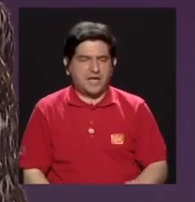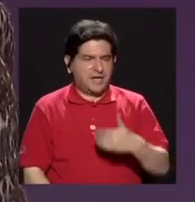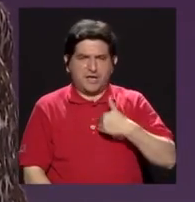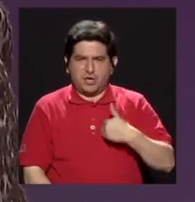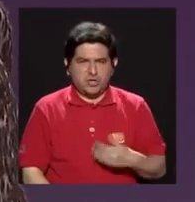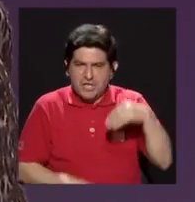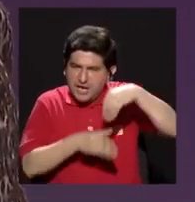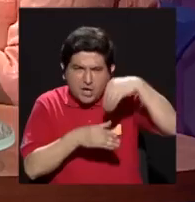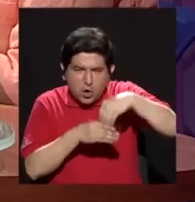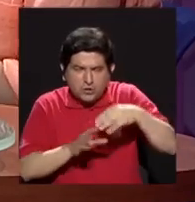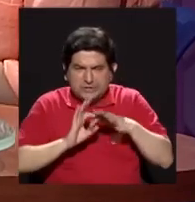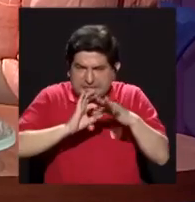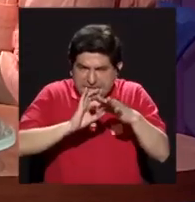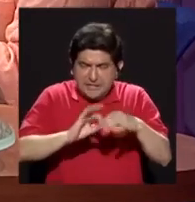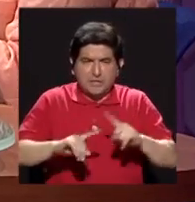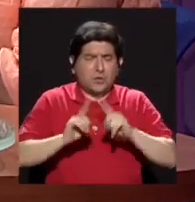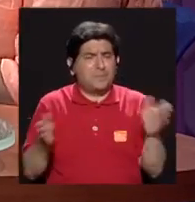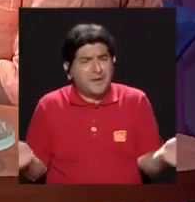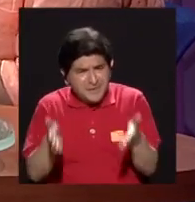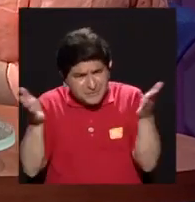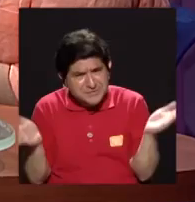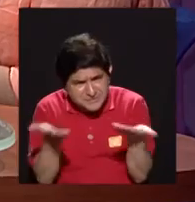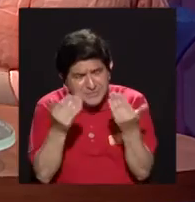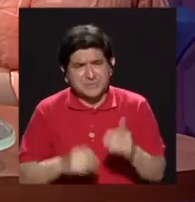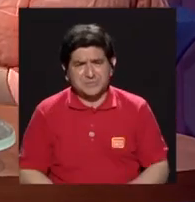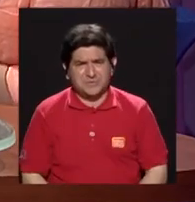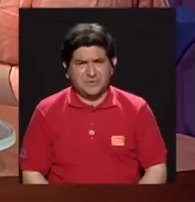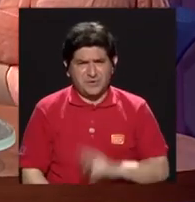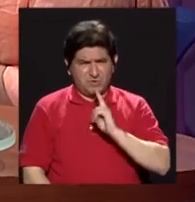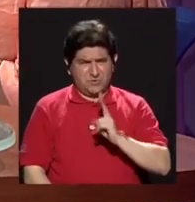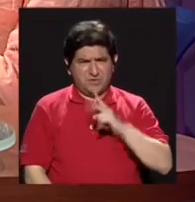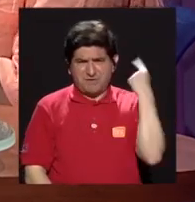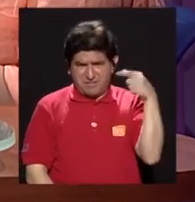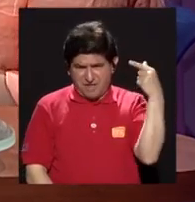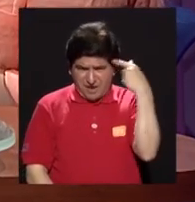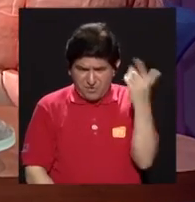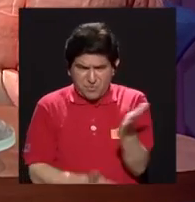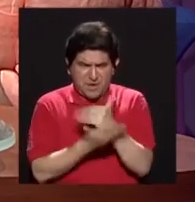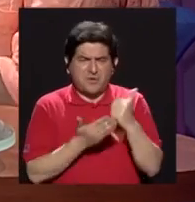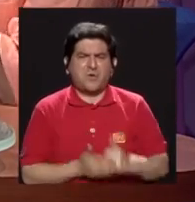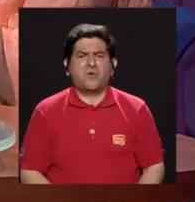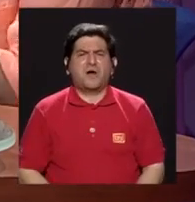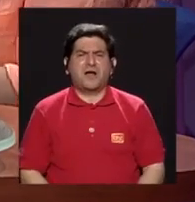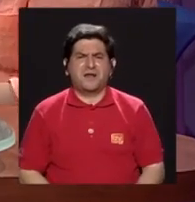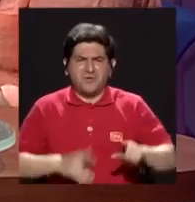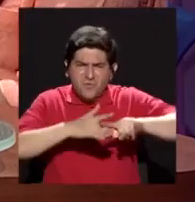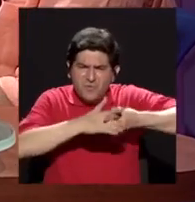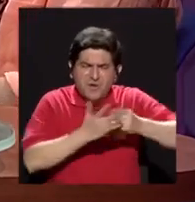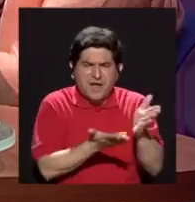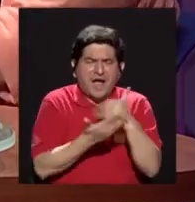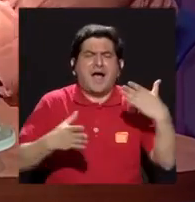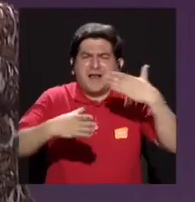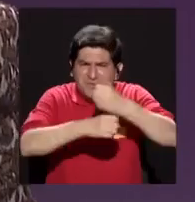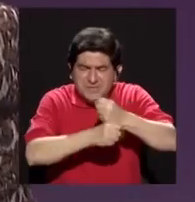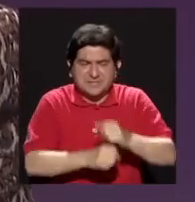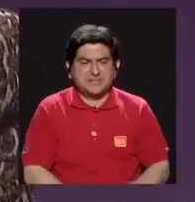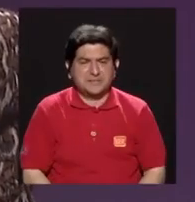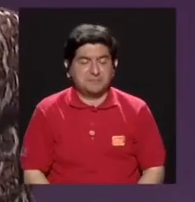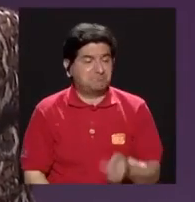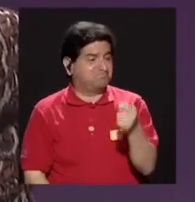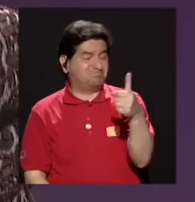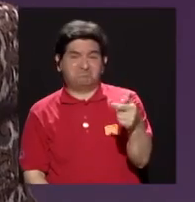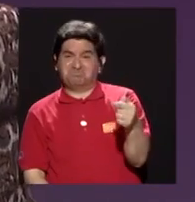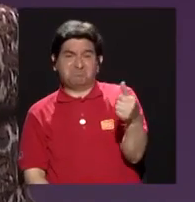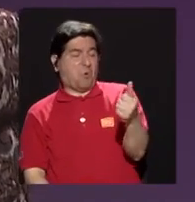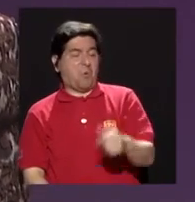pero casi que es por medio de estímulo es decir de verdad tiene el gobierno alguna herramienta para poder hacer algo sobre ese es muy poco